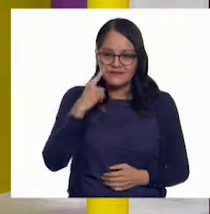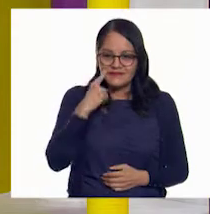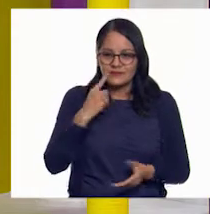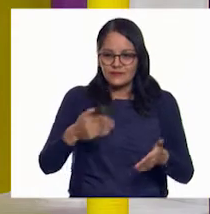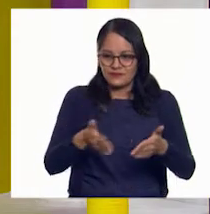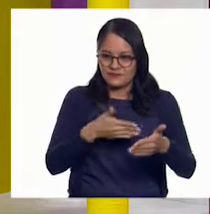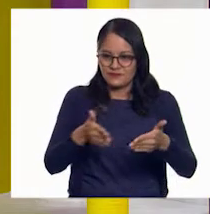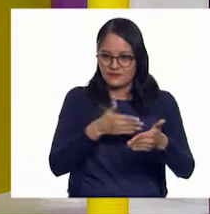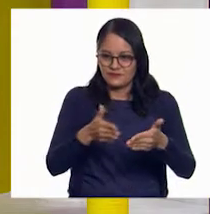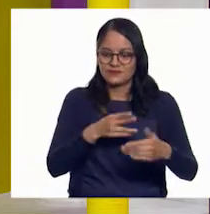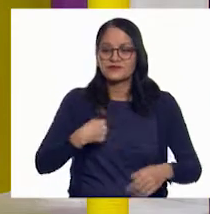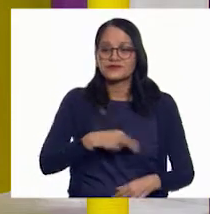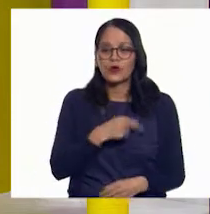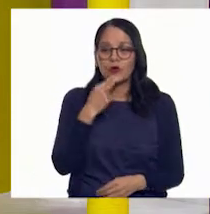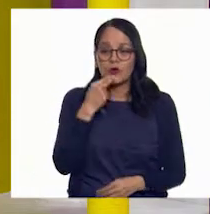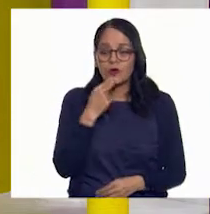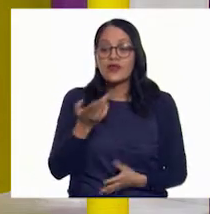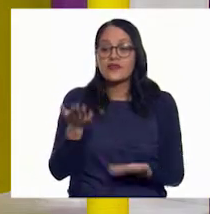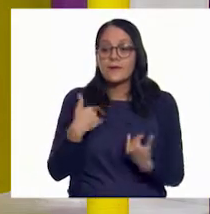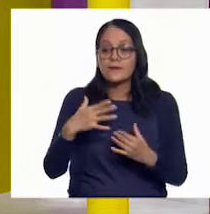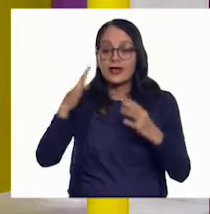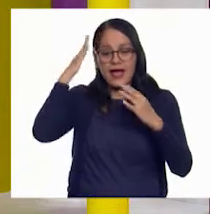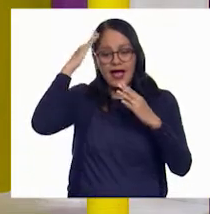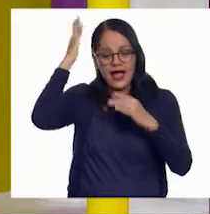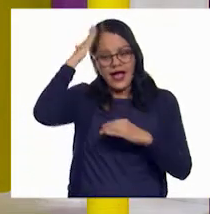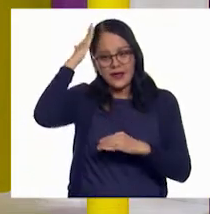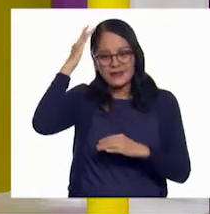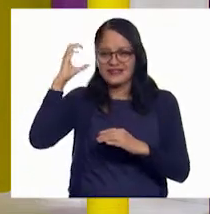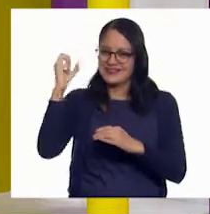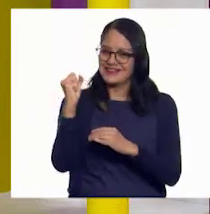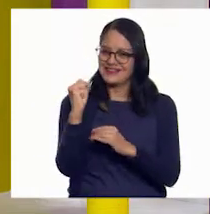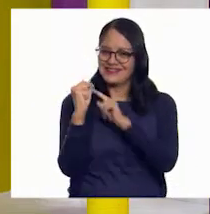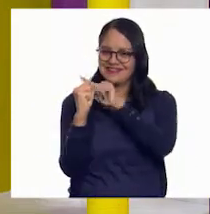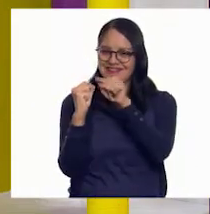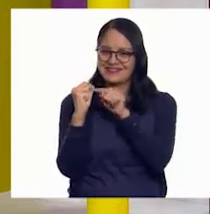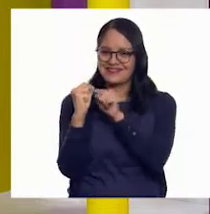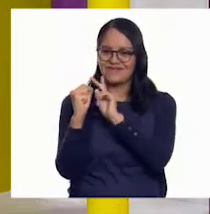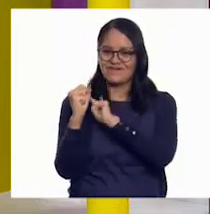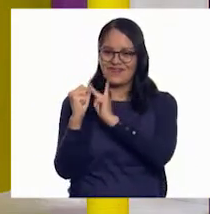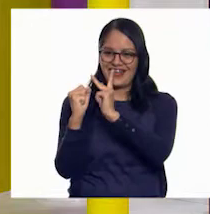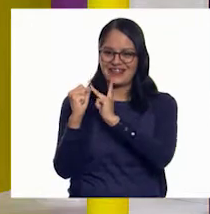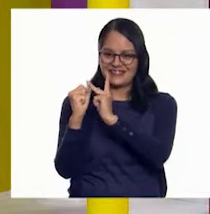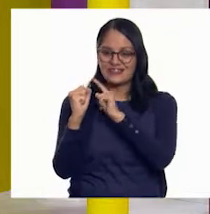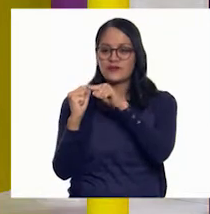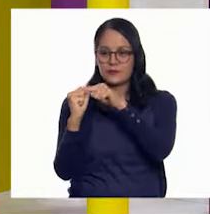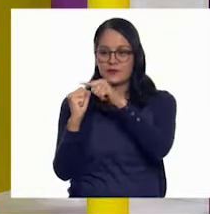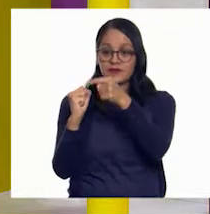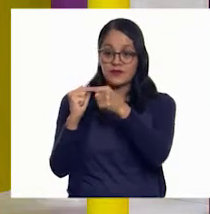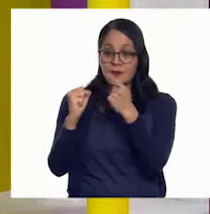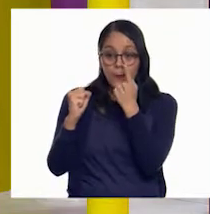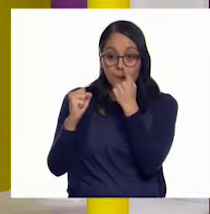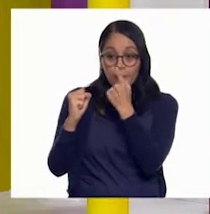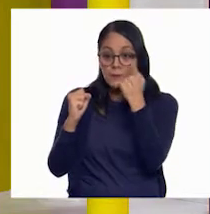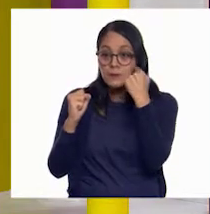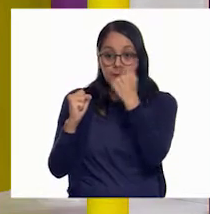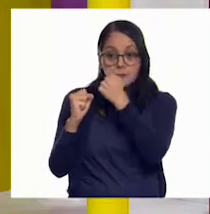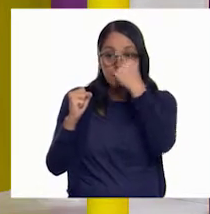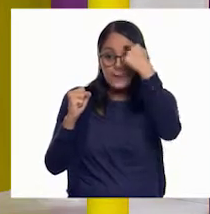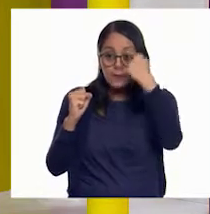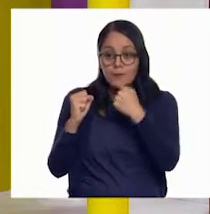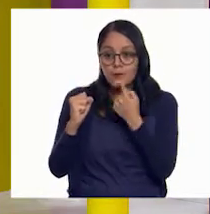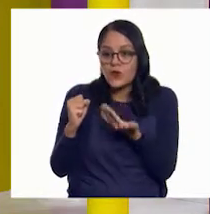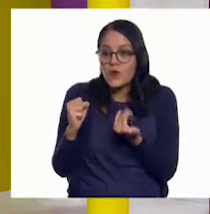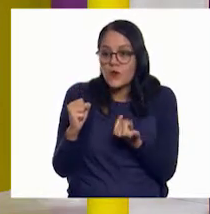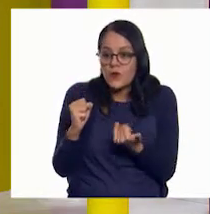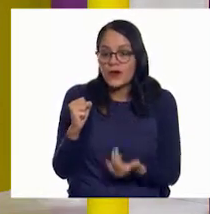Cocinar normalmente decimos una cabeza de ajo. Uh-huh. Y una cabeza de ajo no tiene ni ojos, ni nariz, ni boca. Pero